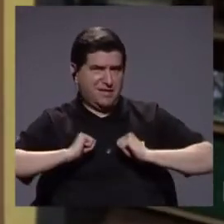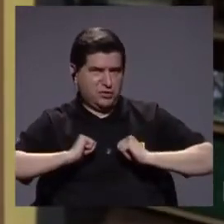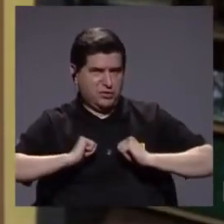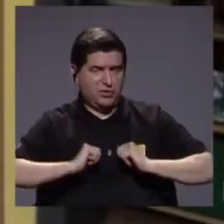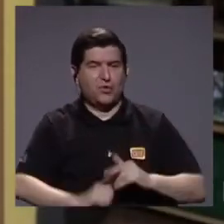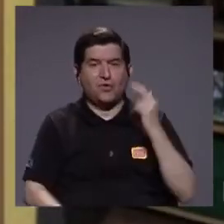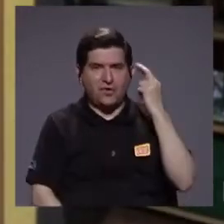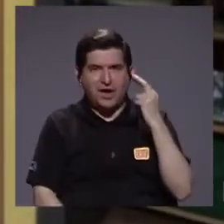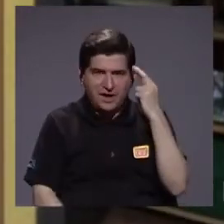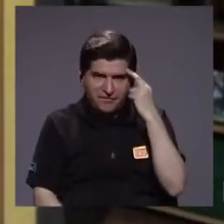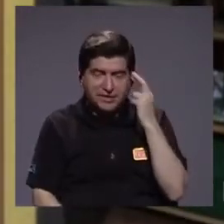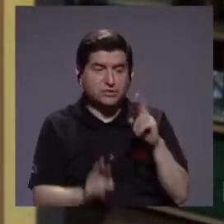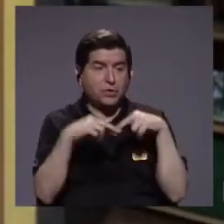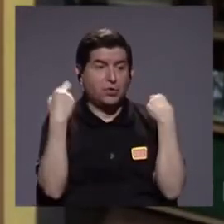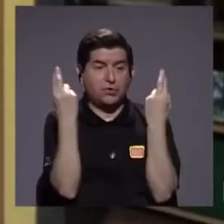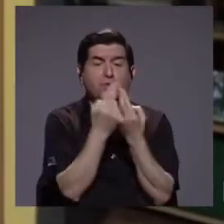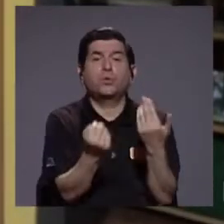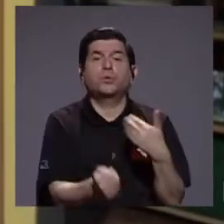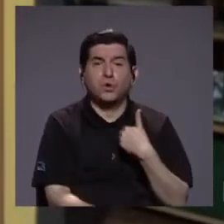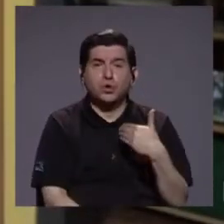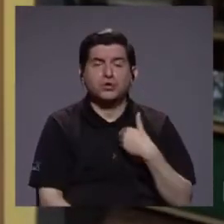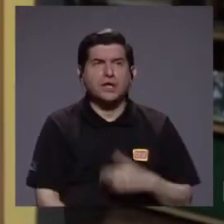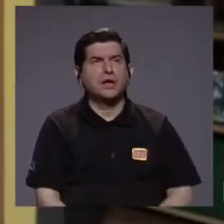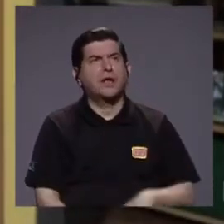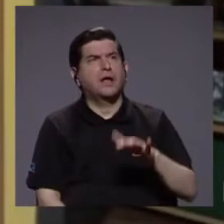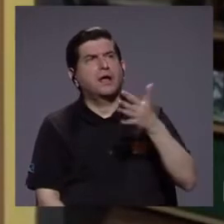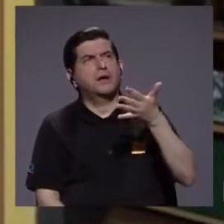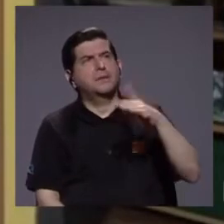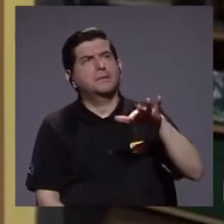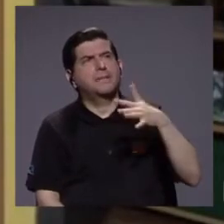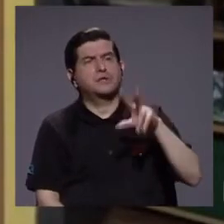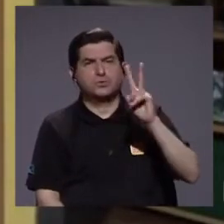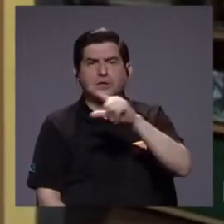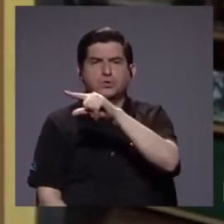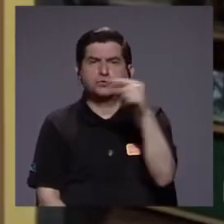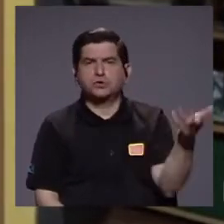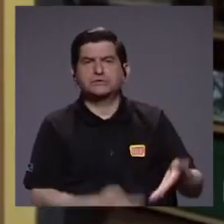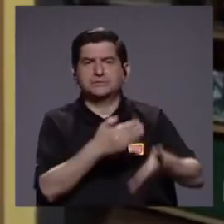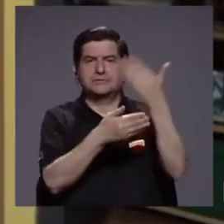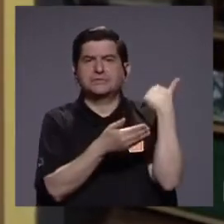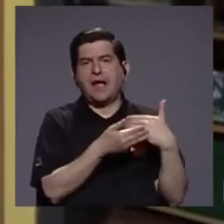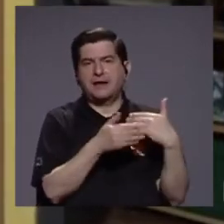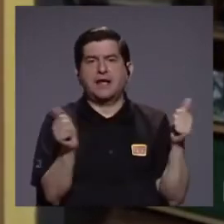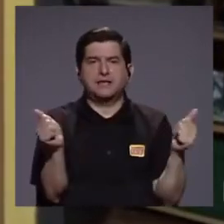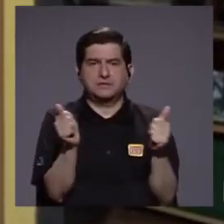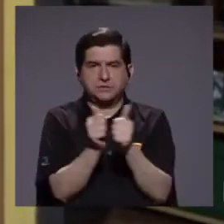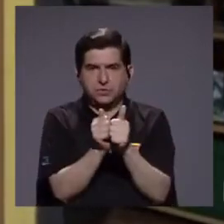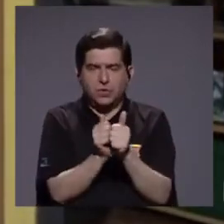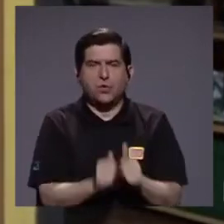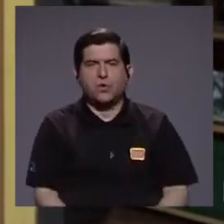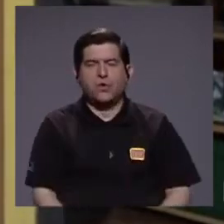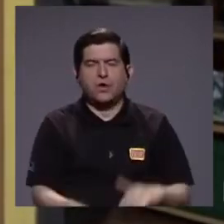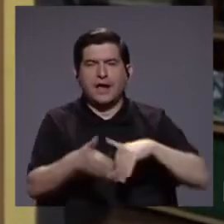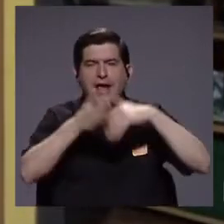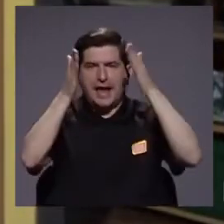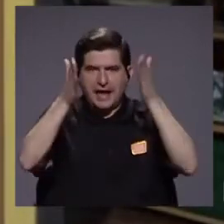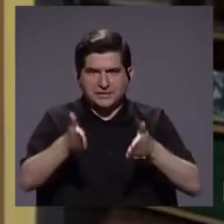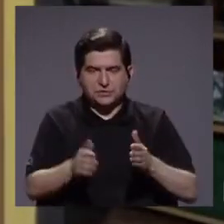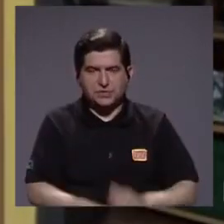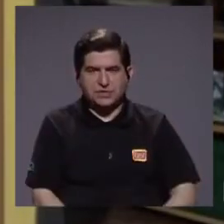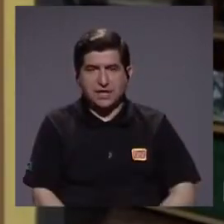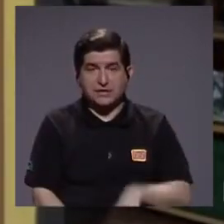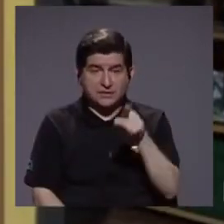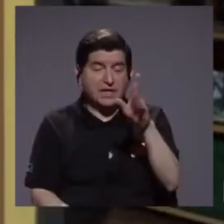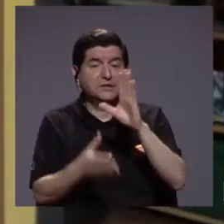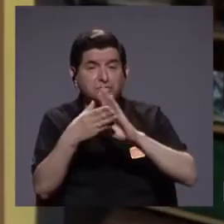a propósito de una reunión que tuvimos hace aproximadamente 2 semanas con los y las estudiantes, donde ustedes